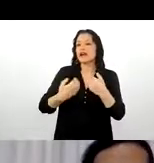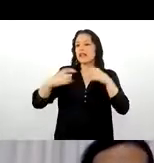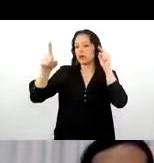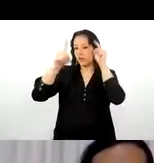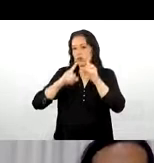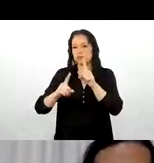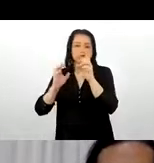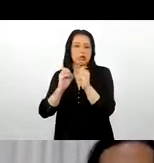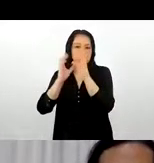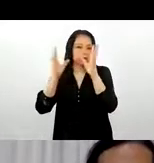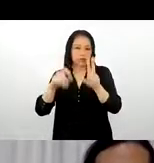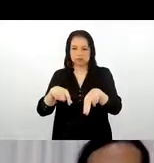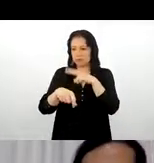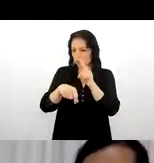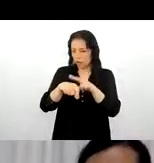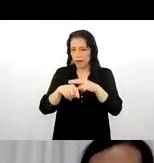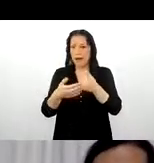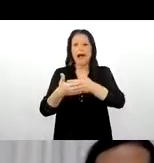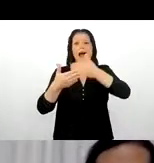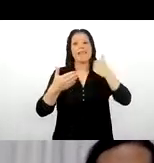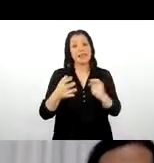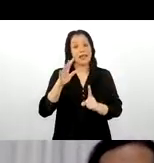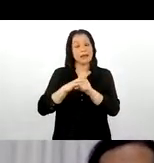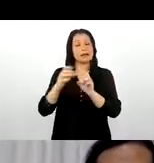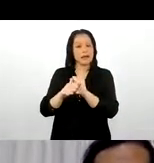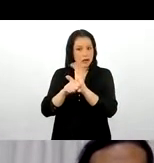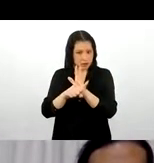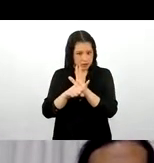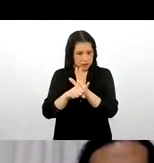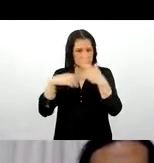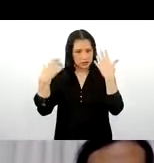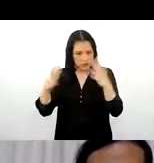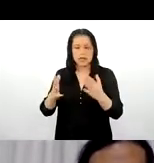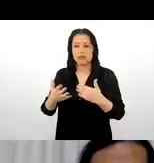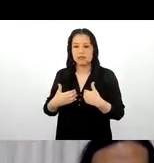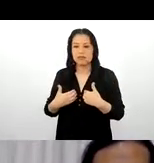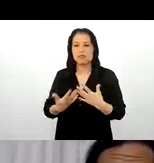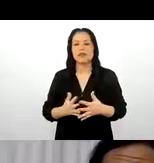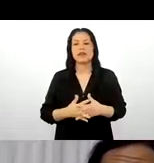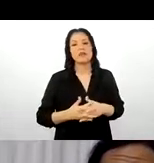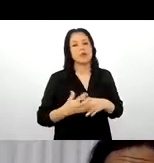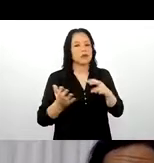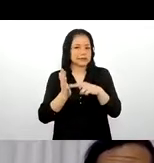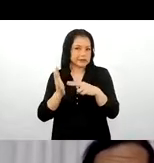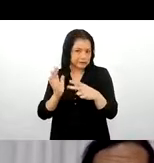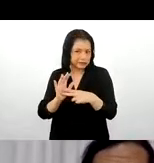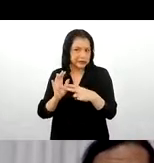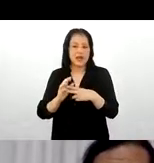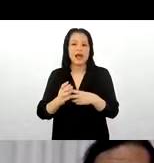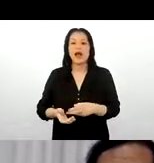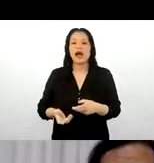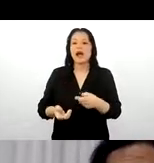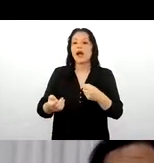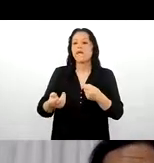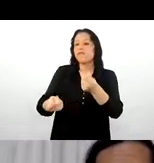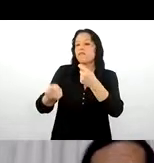día normal previo a COVID, ¿no? Y desde ya pues teníamos de parte de lo que significa la oferta